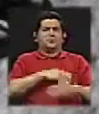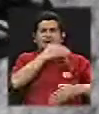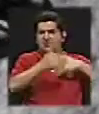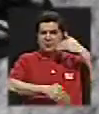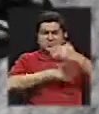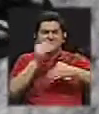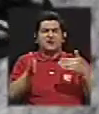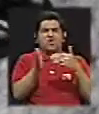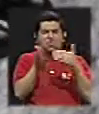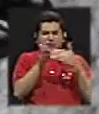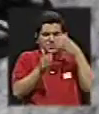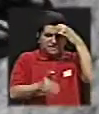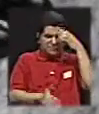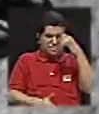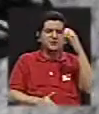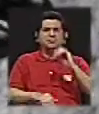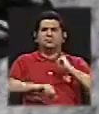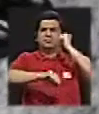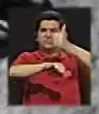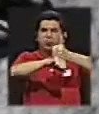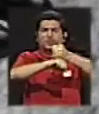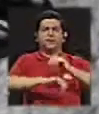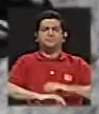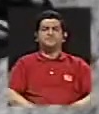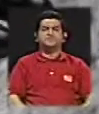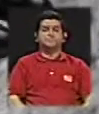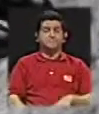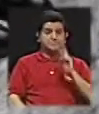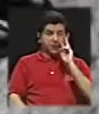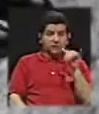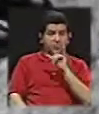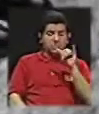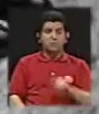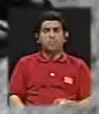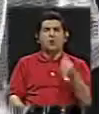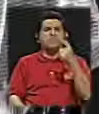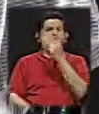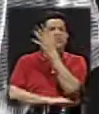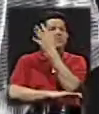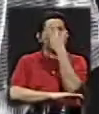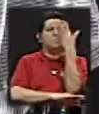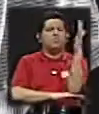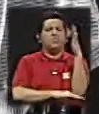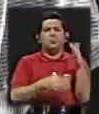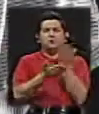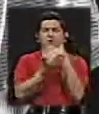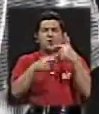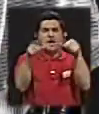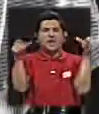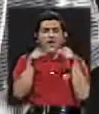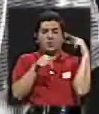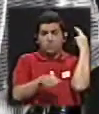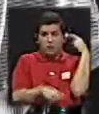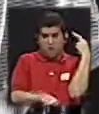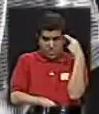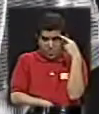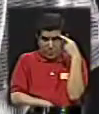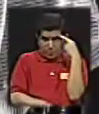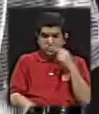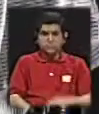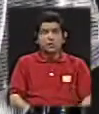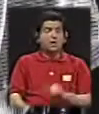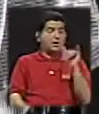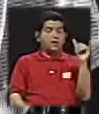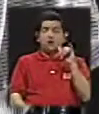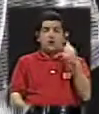proceso de recuperación cultural, veo poco bosque en algunos lugares. Eso obedece, y en realidad a lo